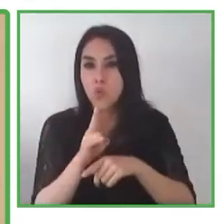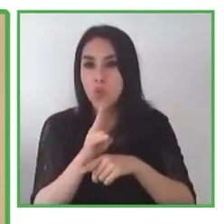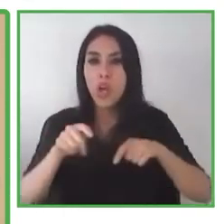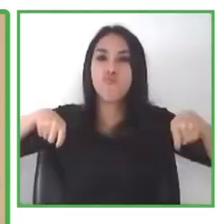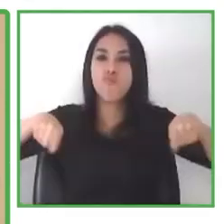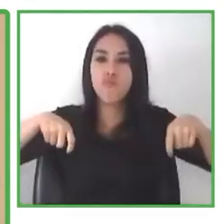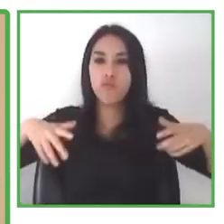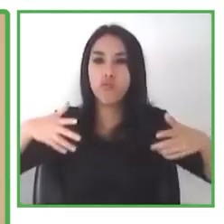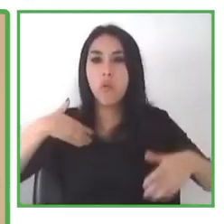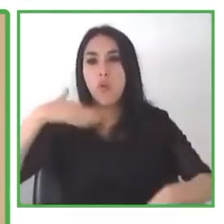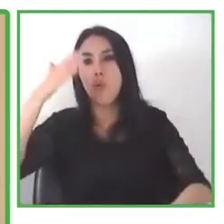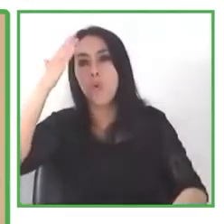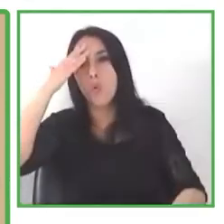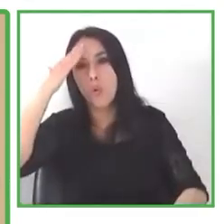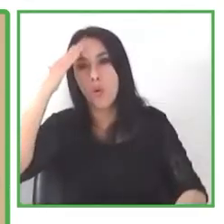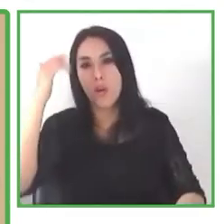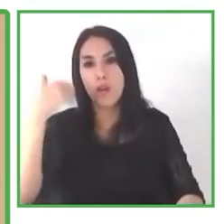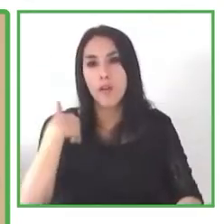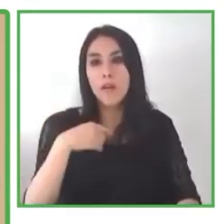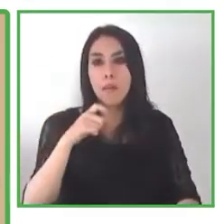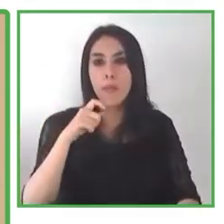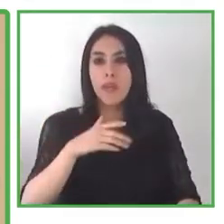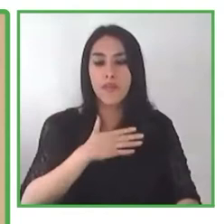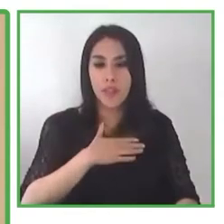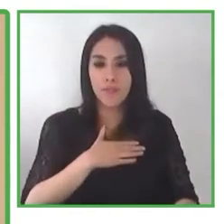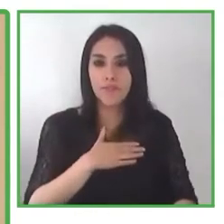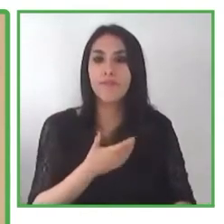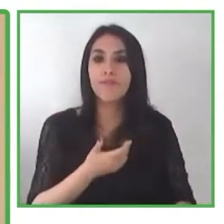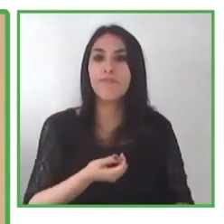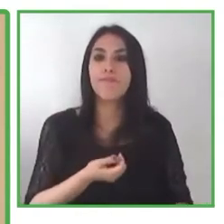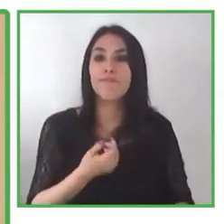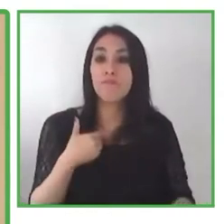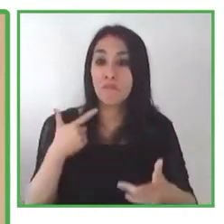entonces he sido usuaria de una silla de ruedas. Y créanme,